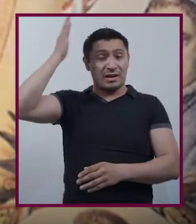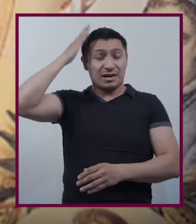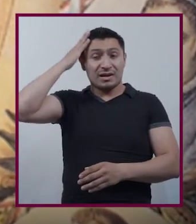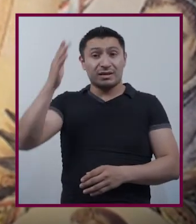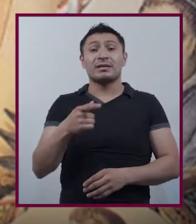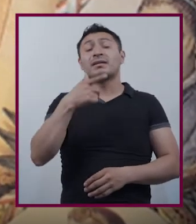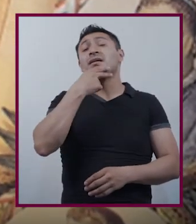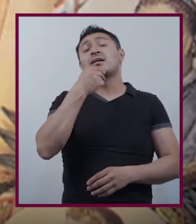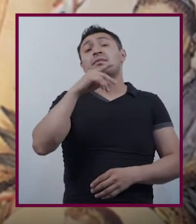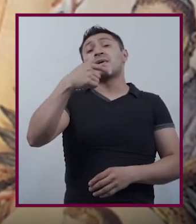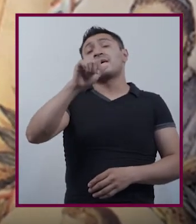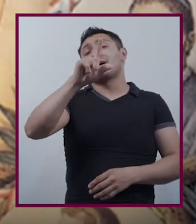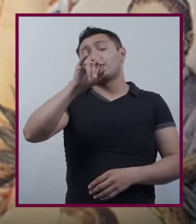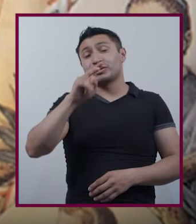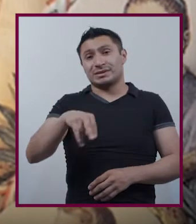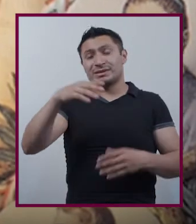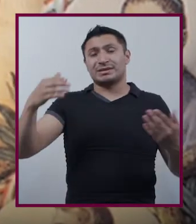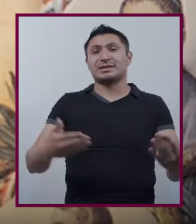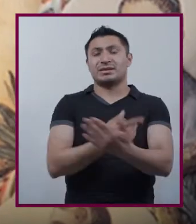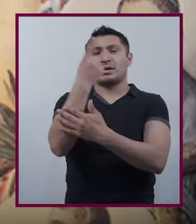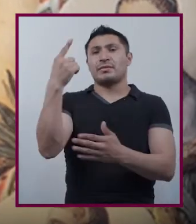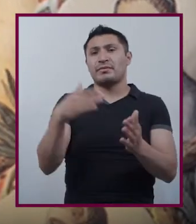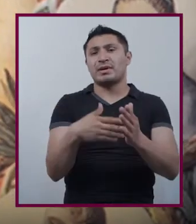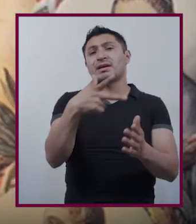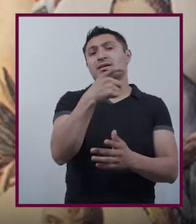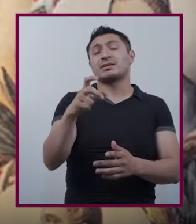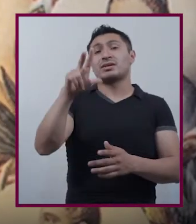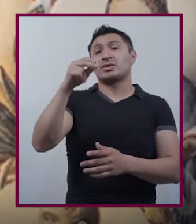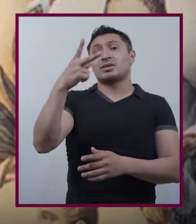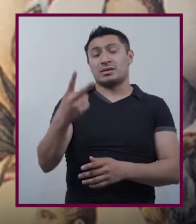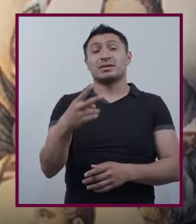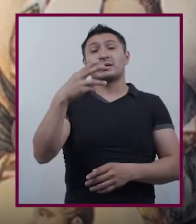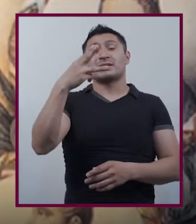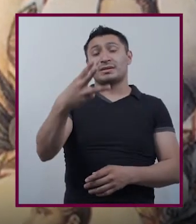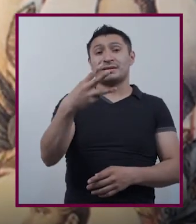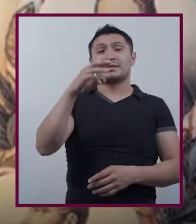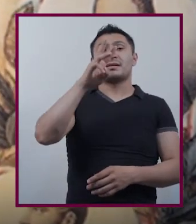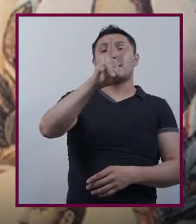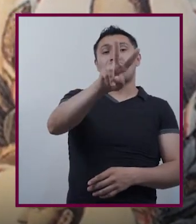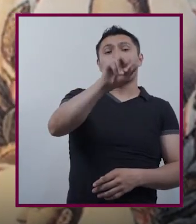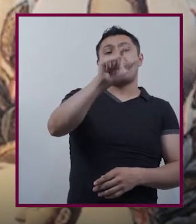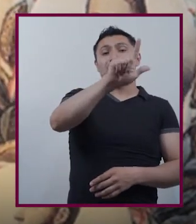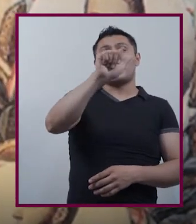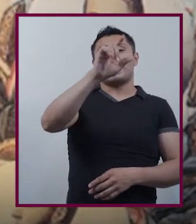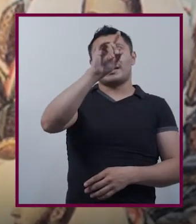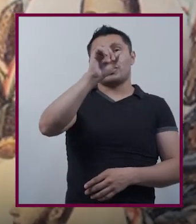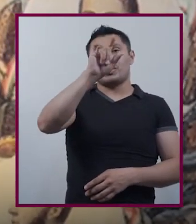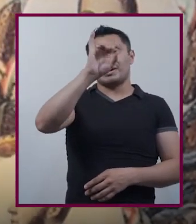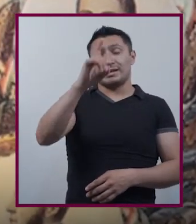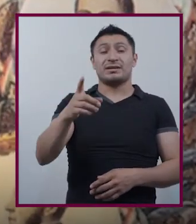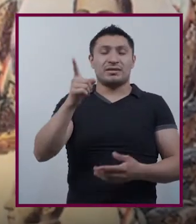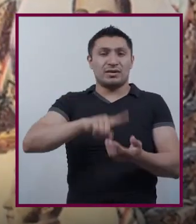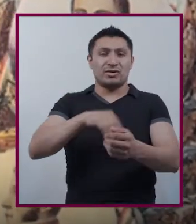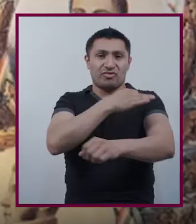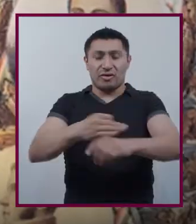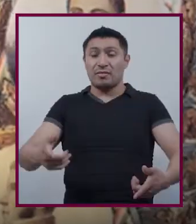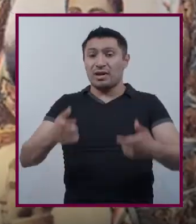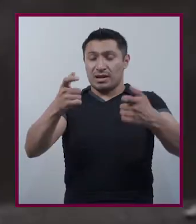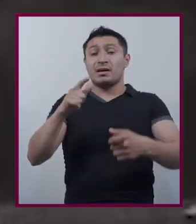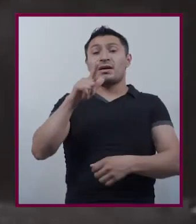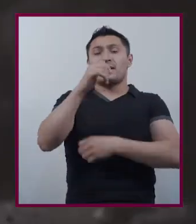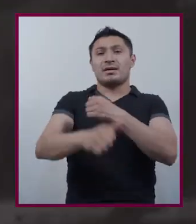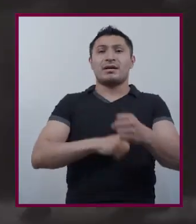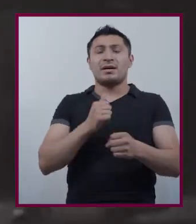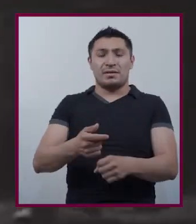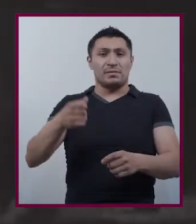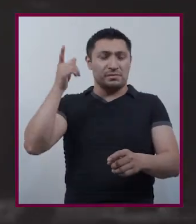Iturbide nació en 1783 en Valladolid, en el seno de una familia acomodada. A los 17 años